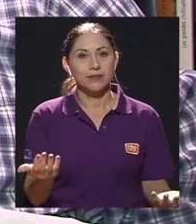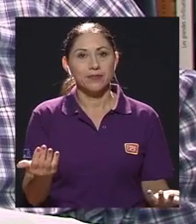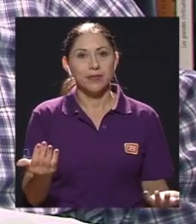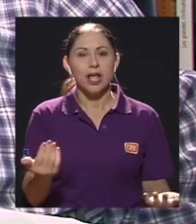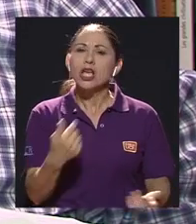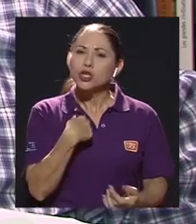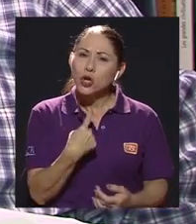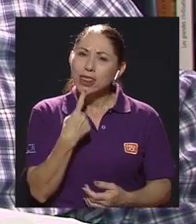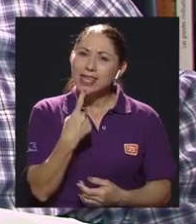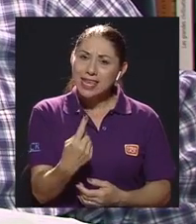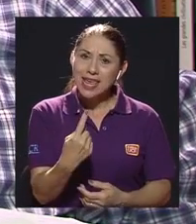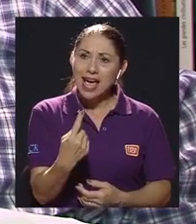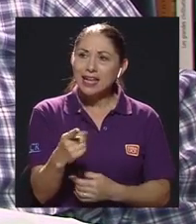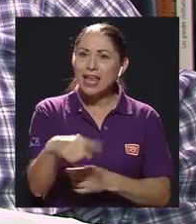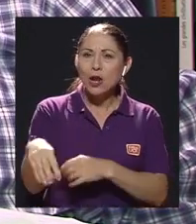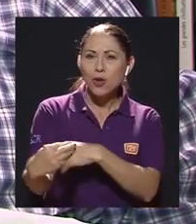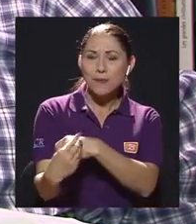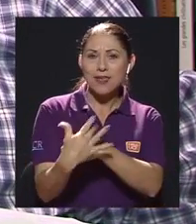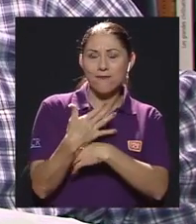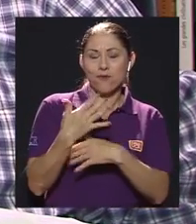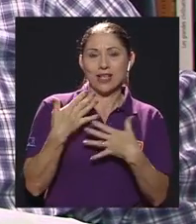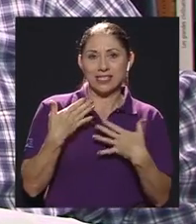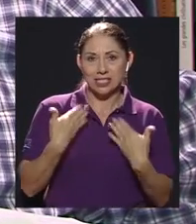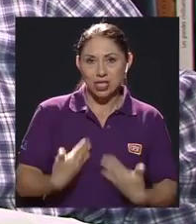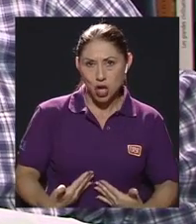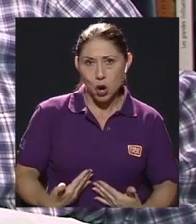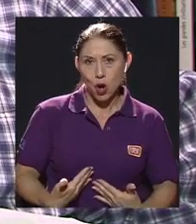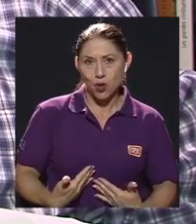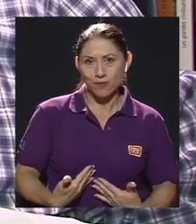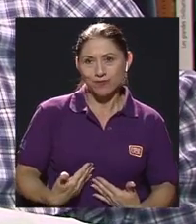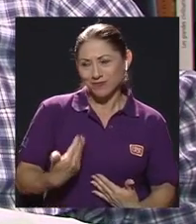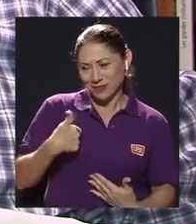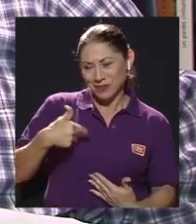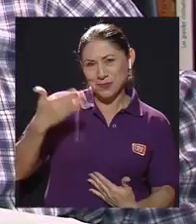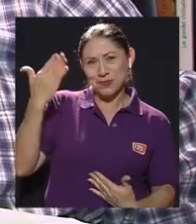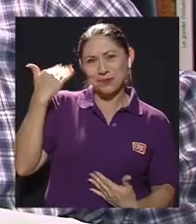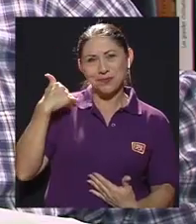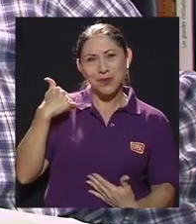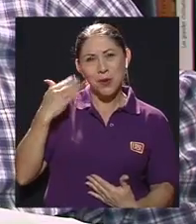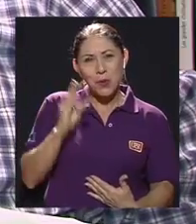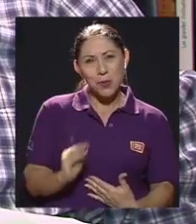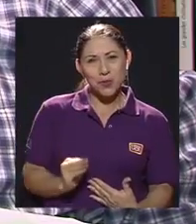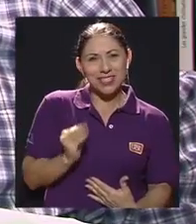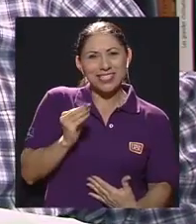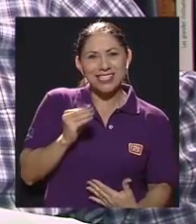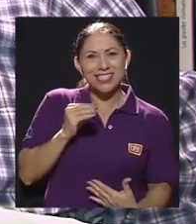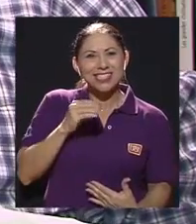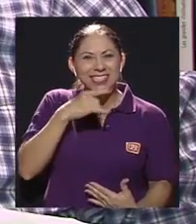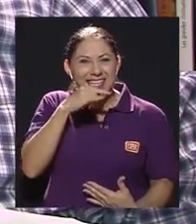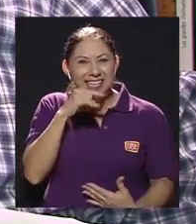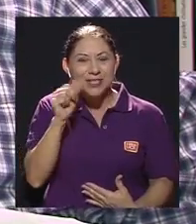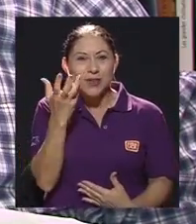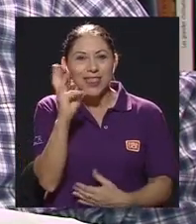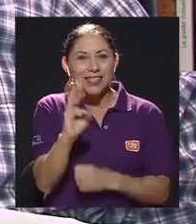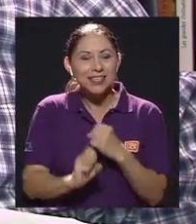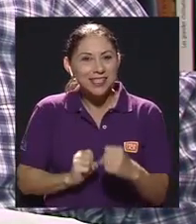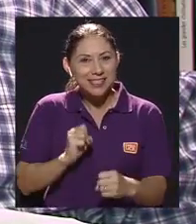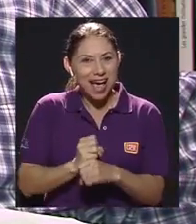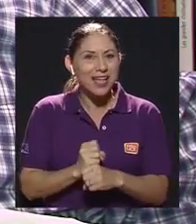Yo diría que lo que me influenció a ese chiquillo de 16 años fue, bueno,